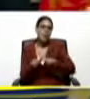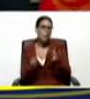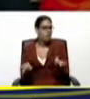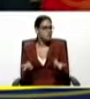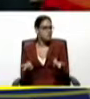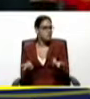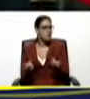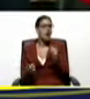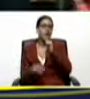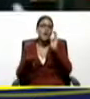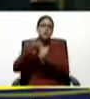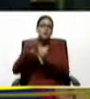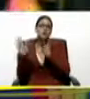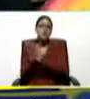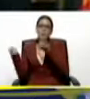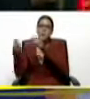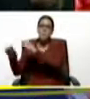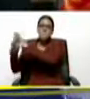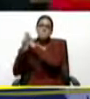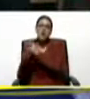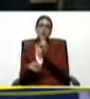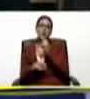¿Quién llamó a sanciones?